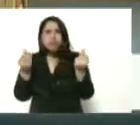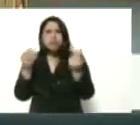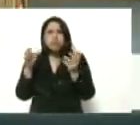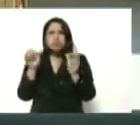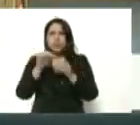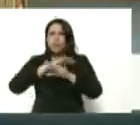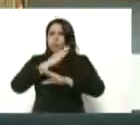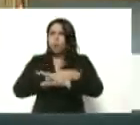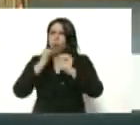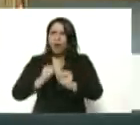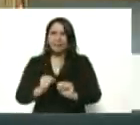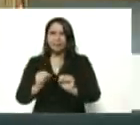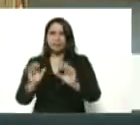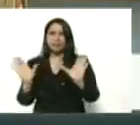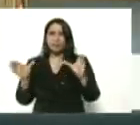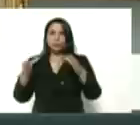reunión